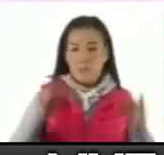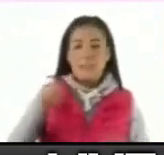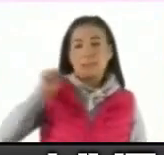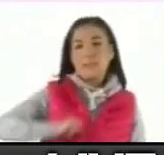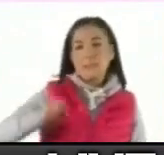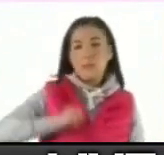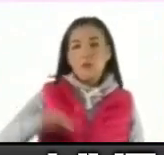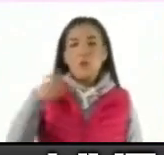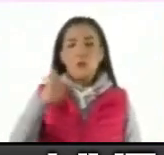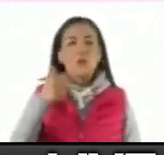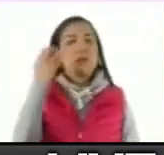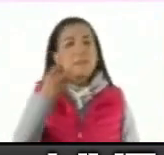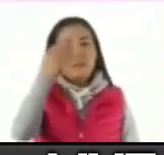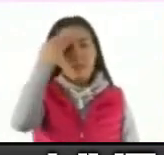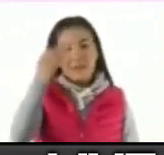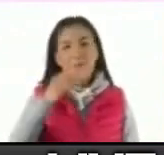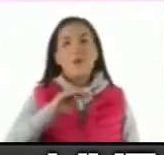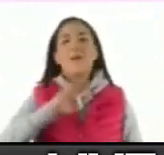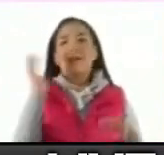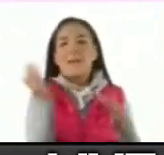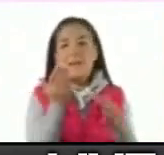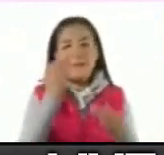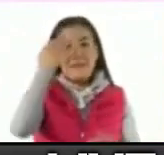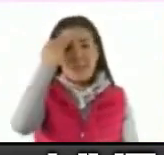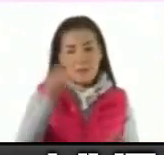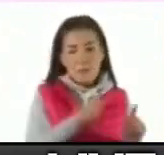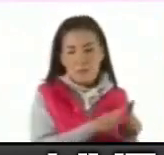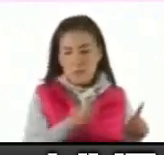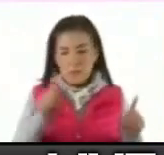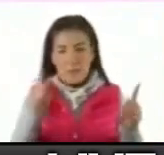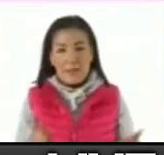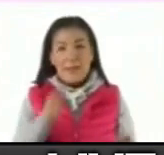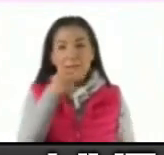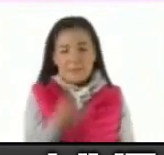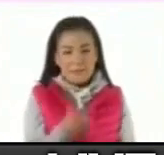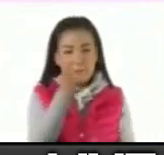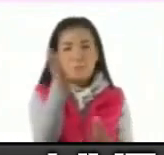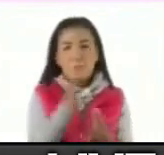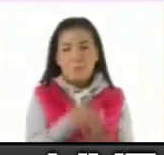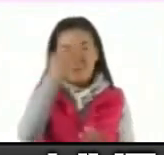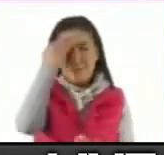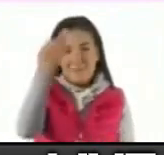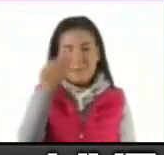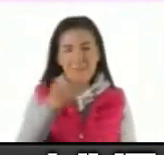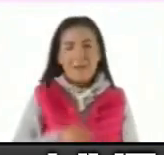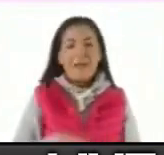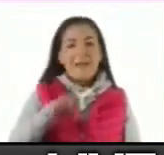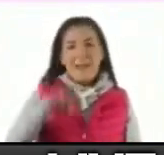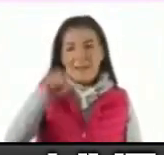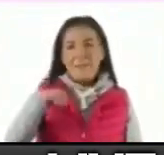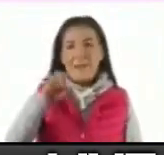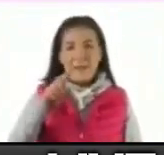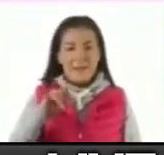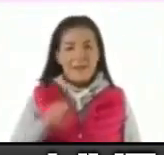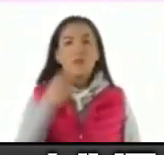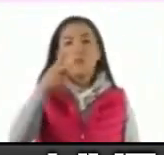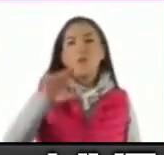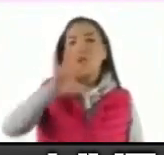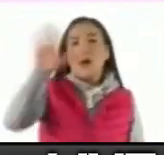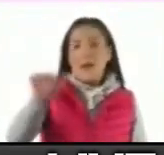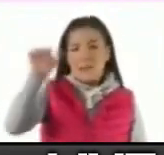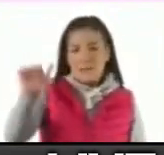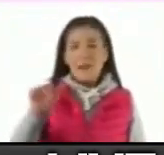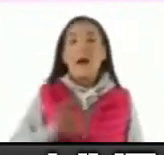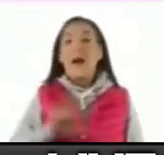durante el periodo conocido como la Edad Media, prosperando en Europa, aunque también se practicaba en Asia y África.